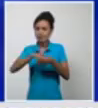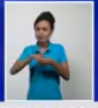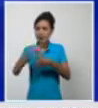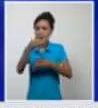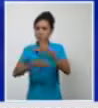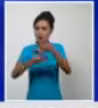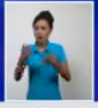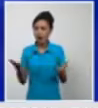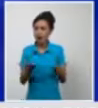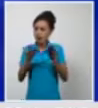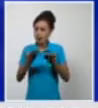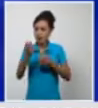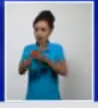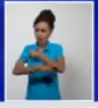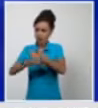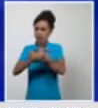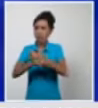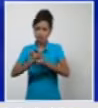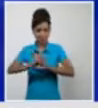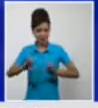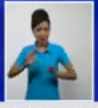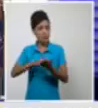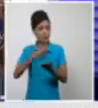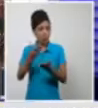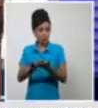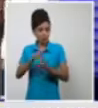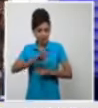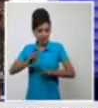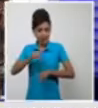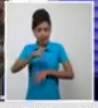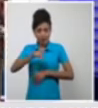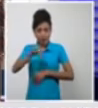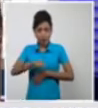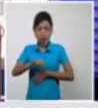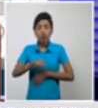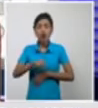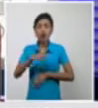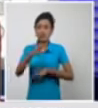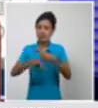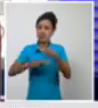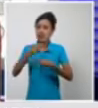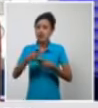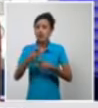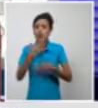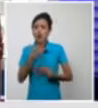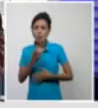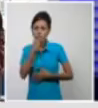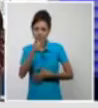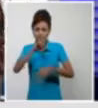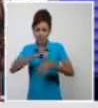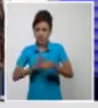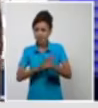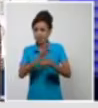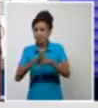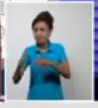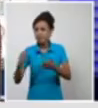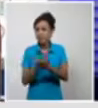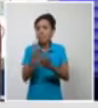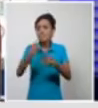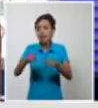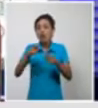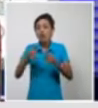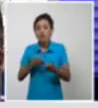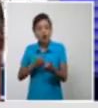hay propuestas desde ahora que han sido prácticas que se han propuesto para enfrentar el COVID, pero que deben de quedar como prácticas